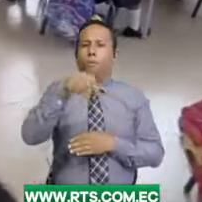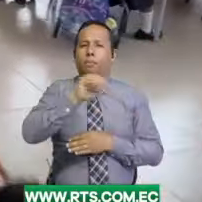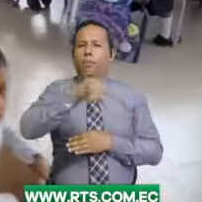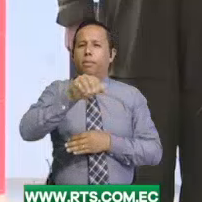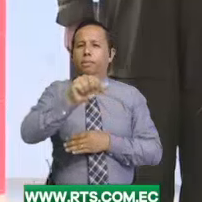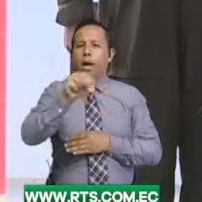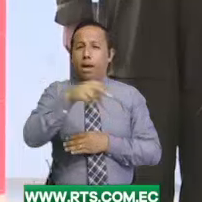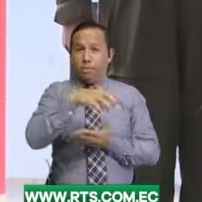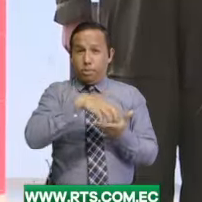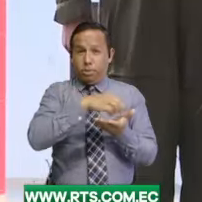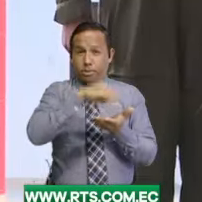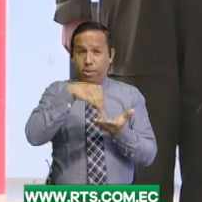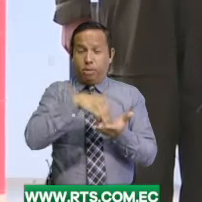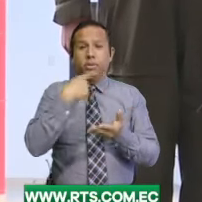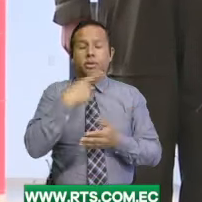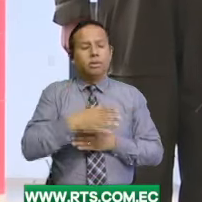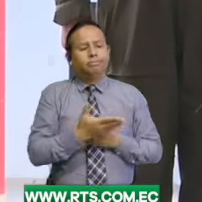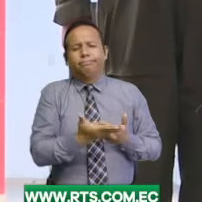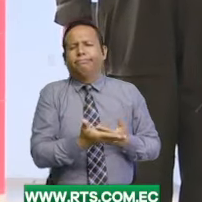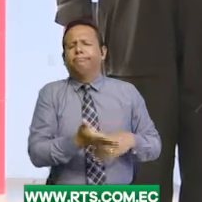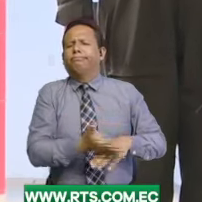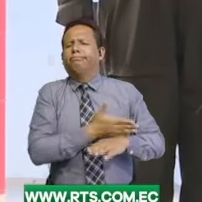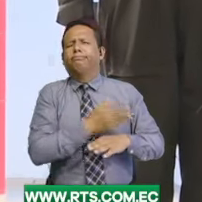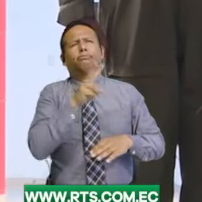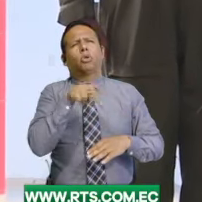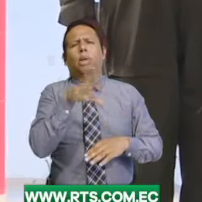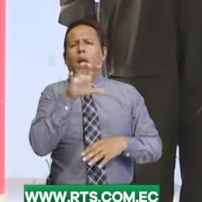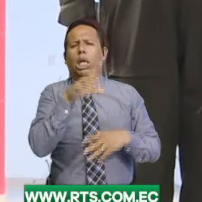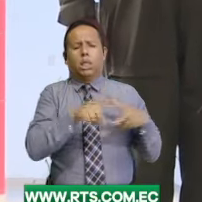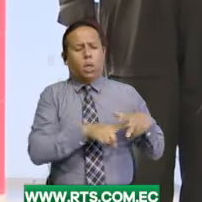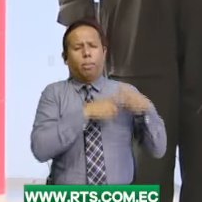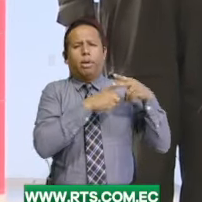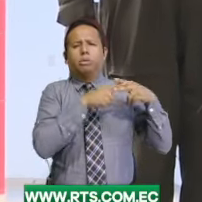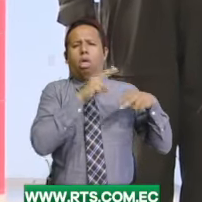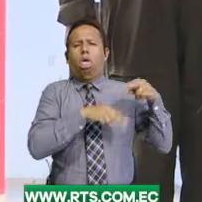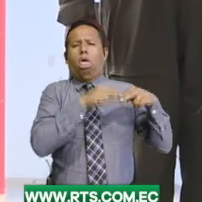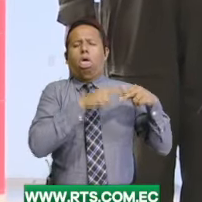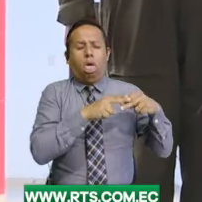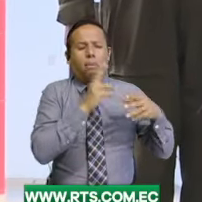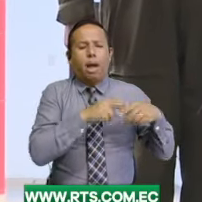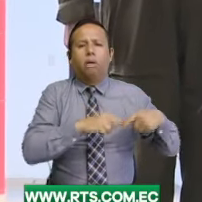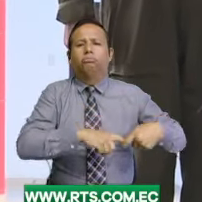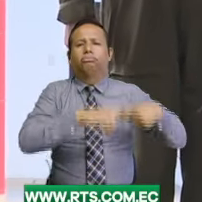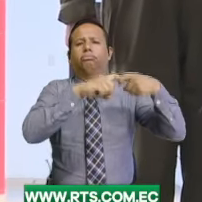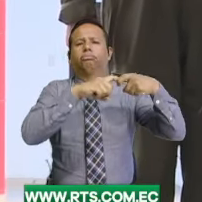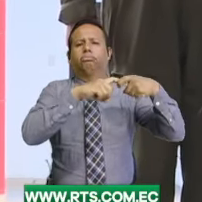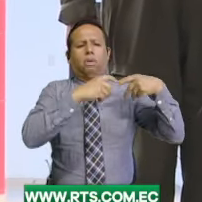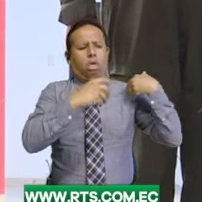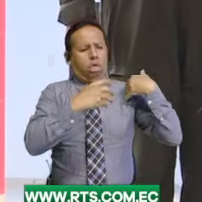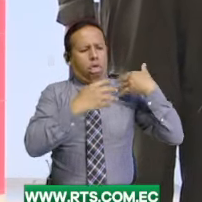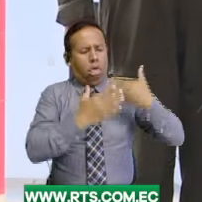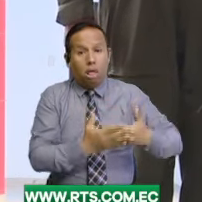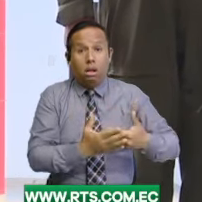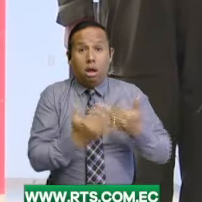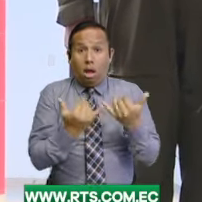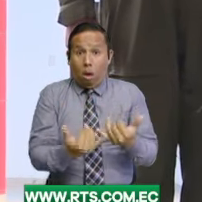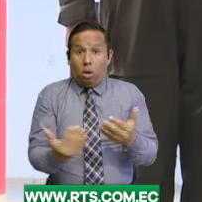Manabí. Concluyendo por fin una obra que fue empezada en el 2015 y abandonada. Ver cómo con